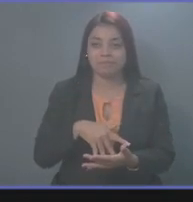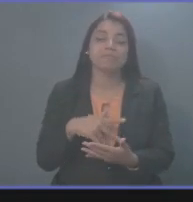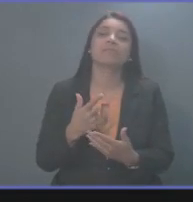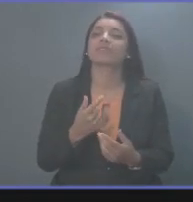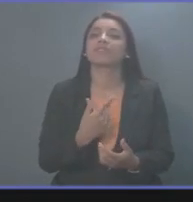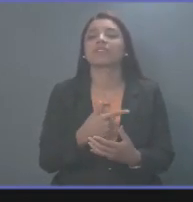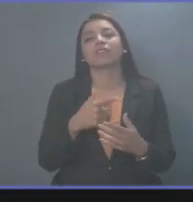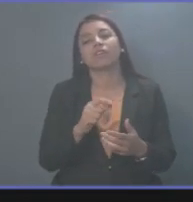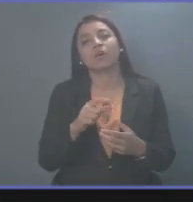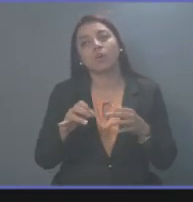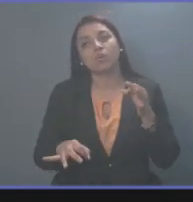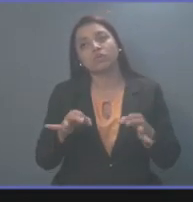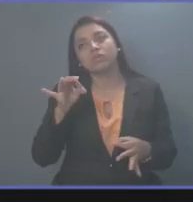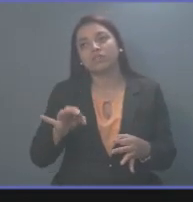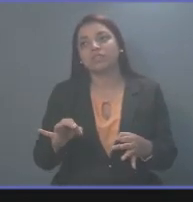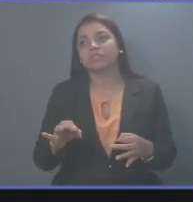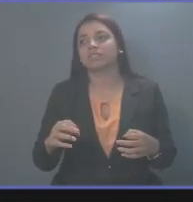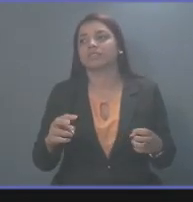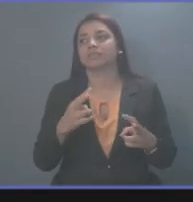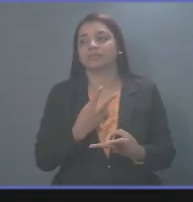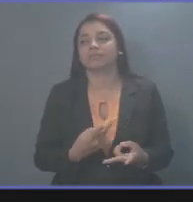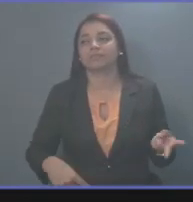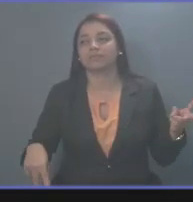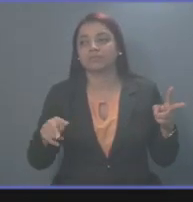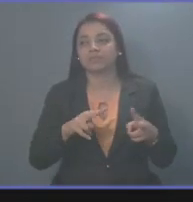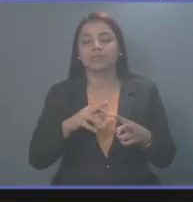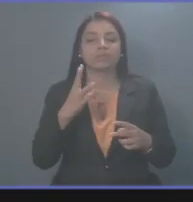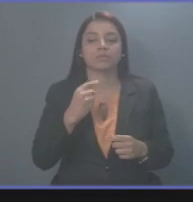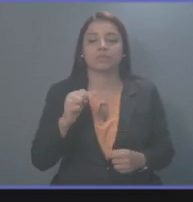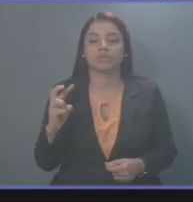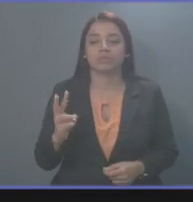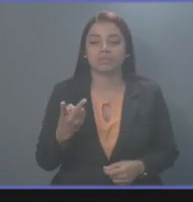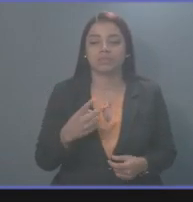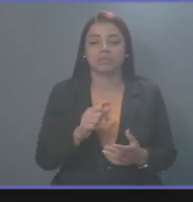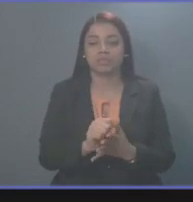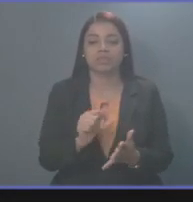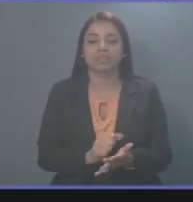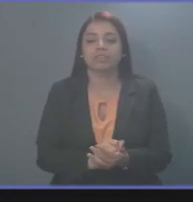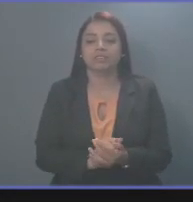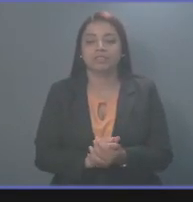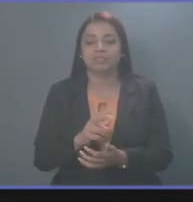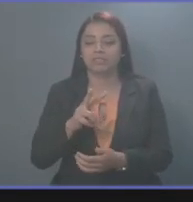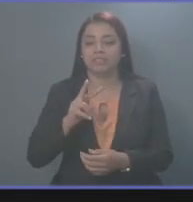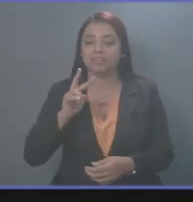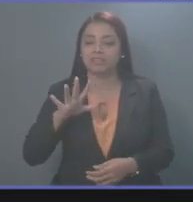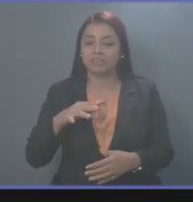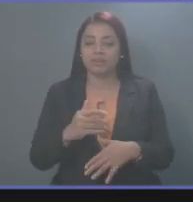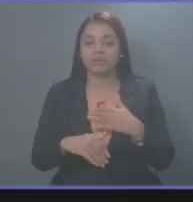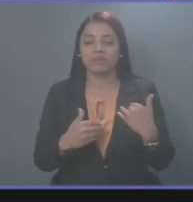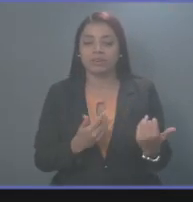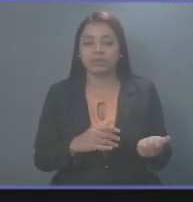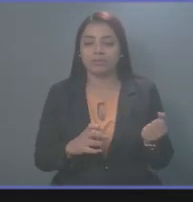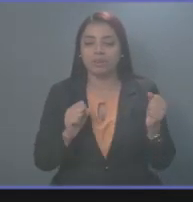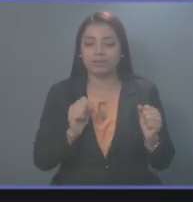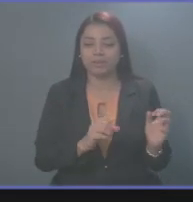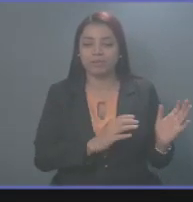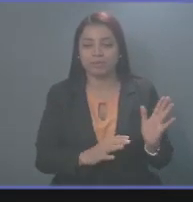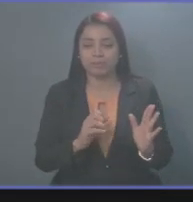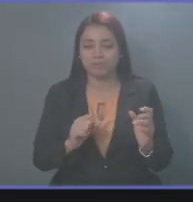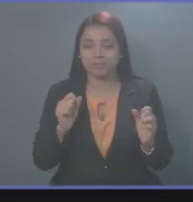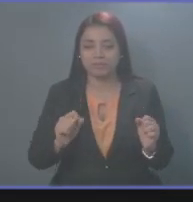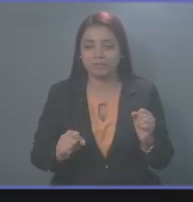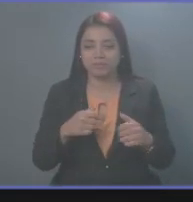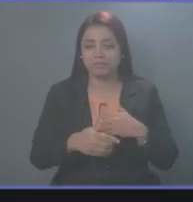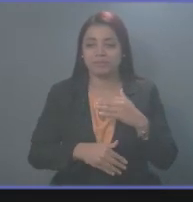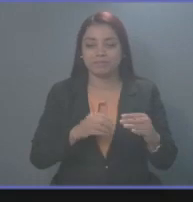y justicia, valores de nuestra herencia humanista. Romanos 2, que el artículo 25 de la Constitución establece que se garantiza el libre